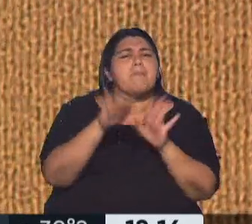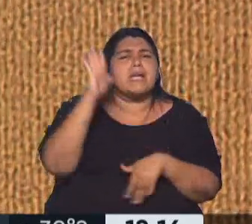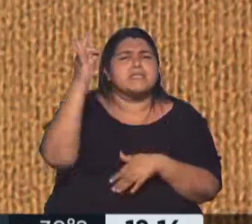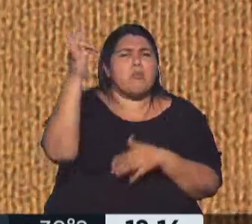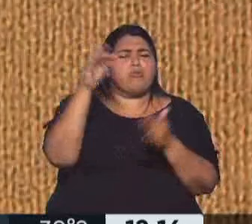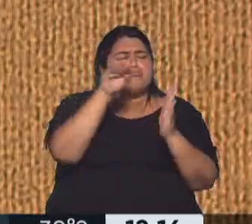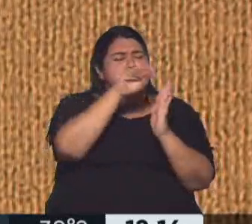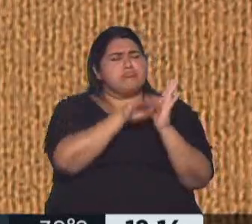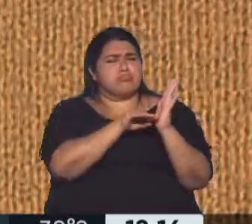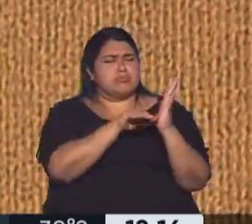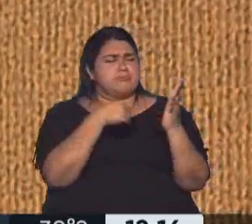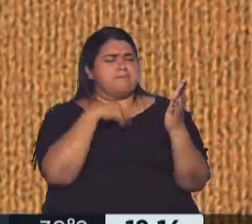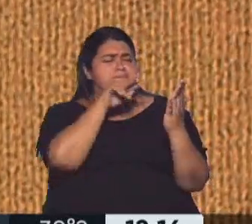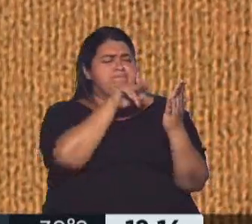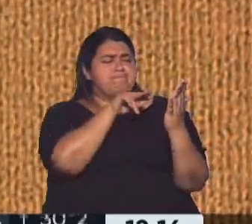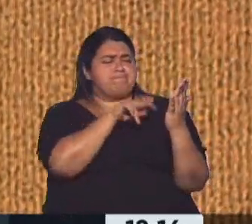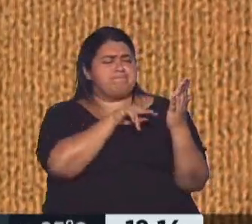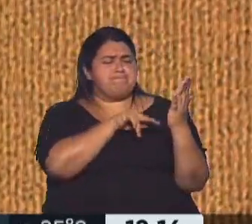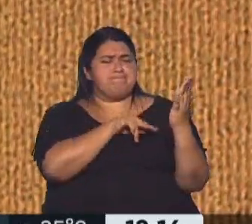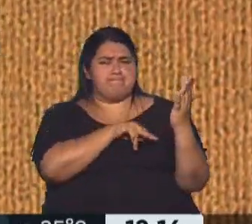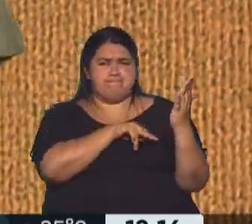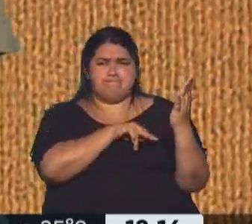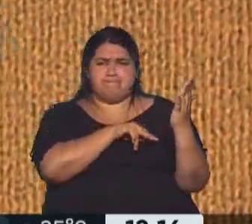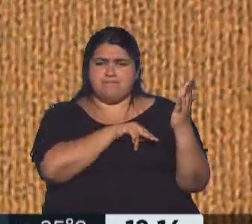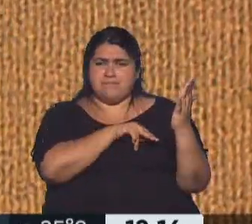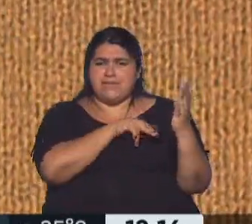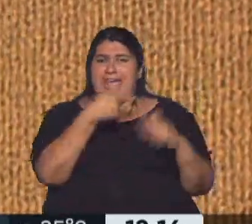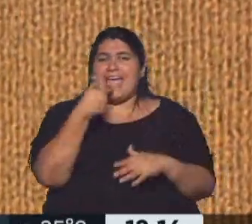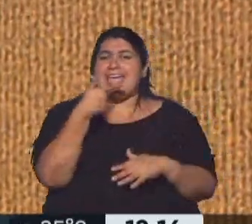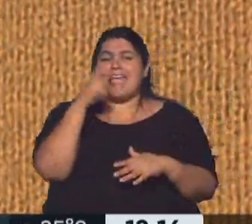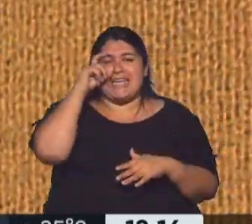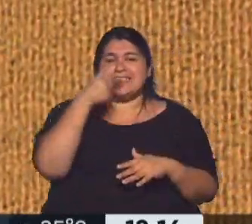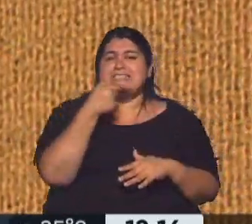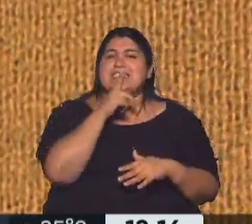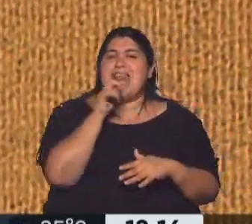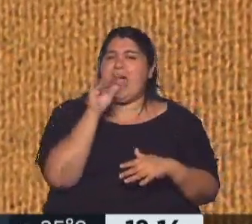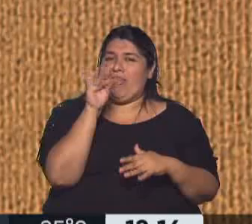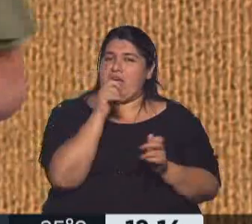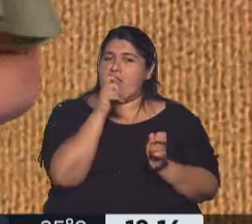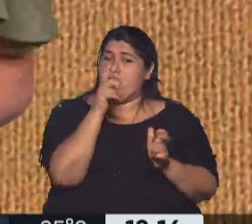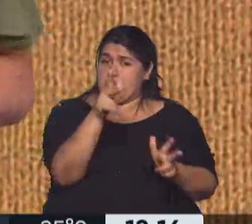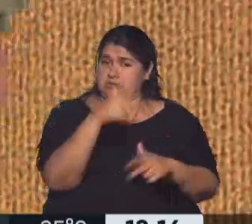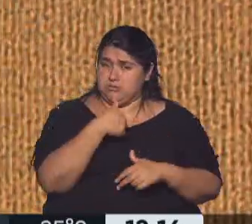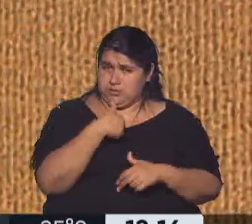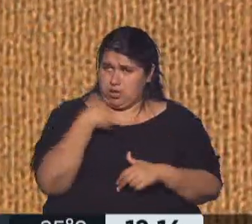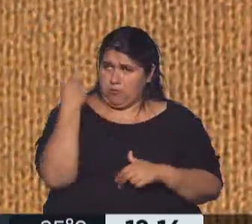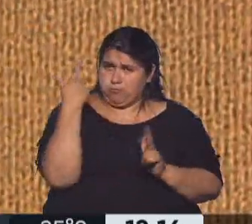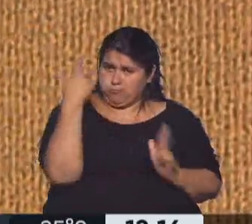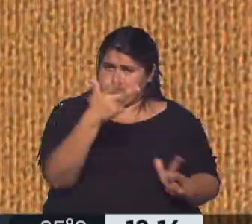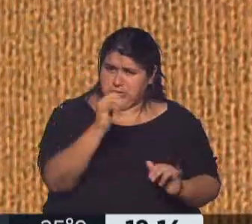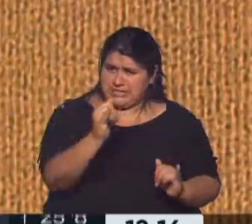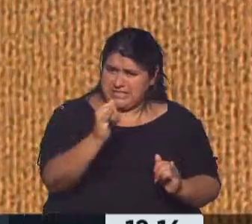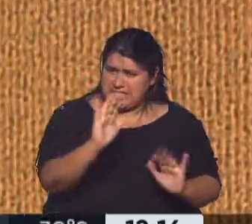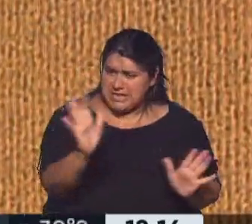ve estos ítems. Uno podría decir, esto lo dice Julia Estrada. Sí, lo hemos dicho y ahora lo reconoce el organismo. Por